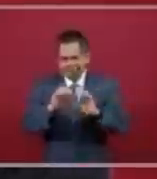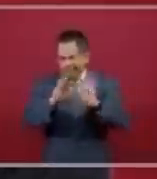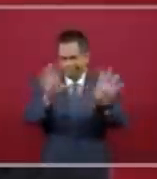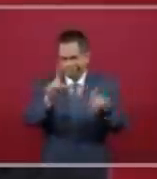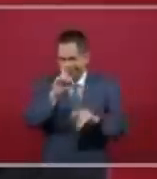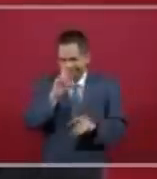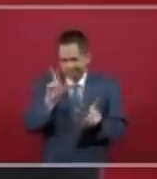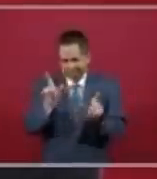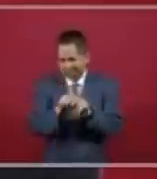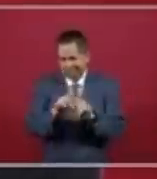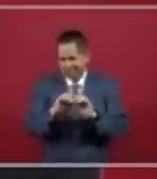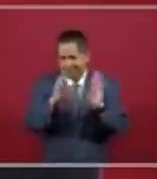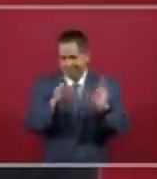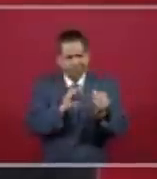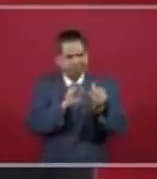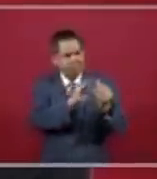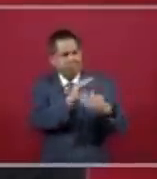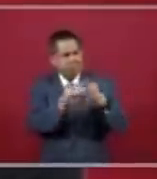claro.